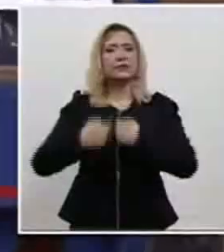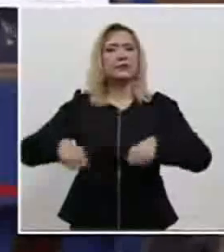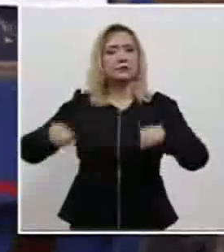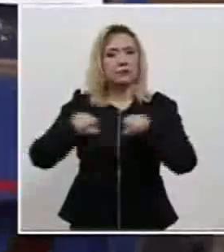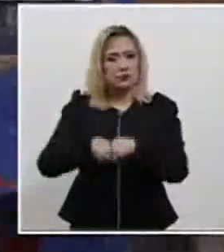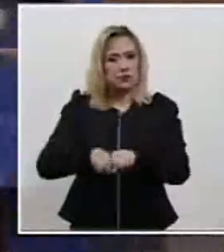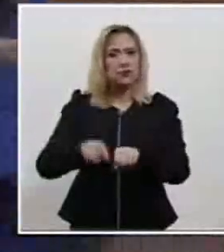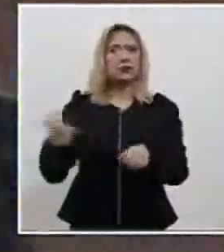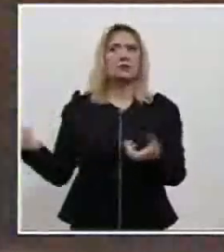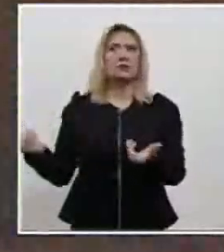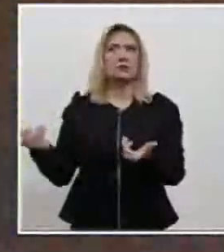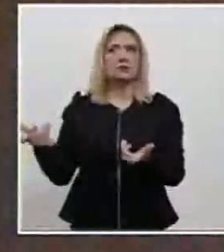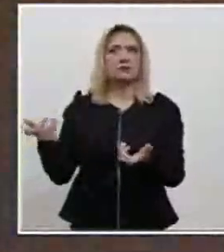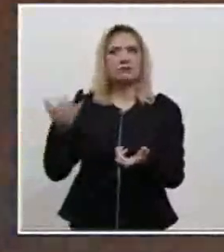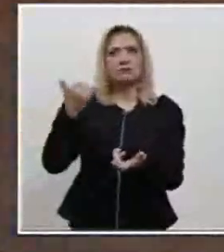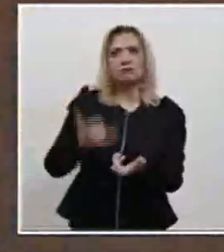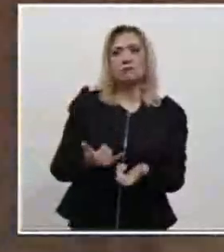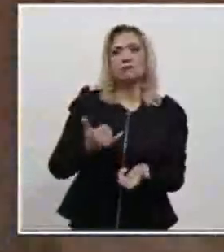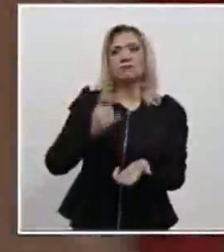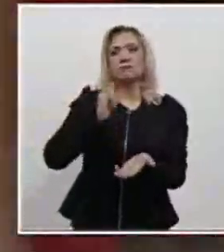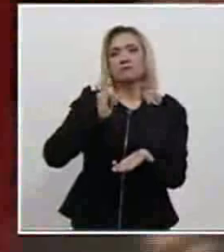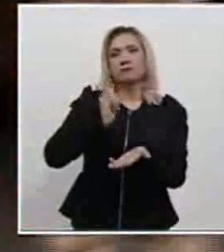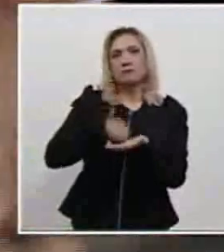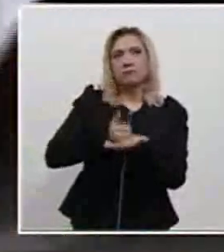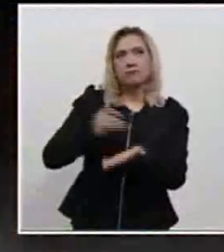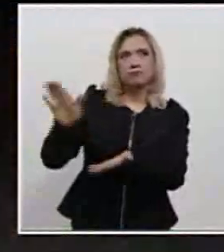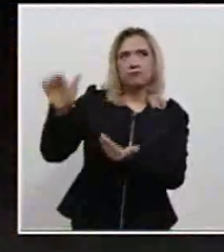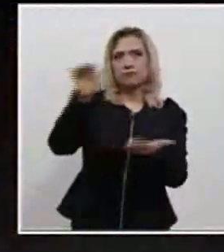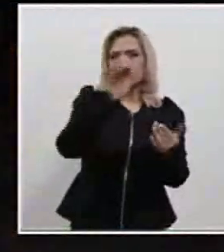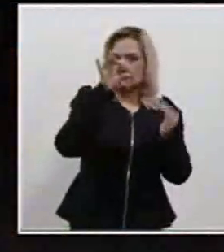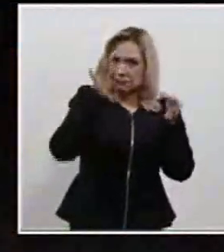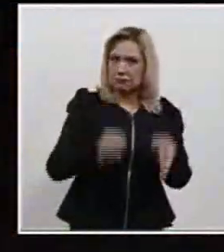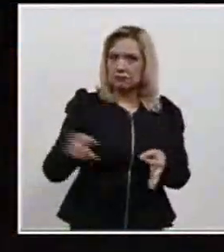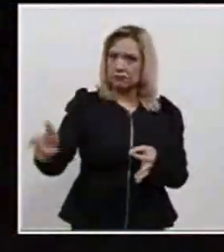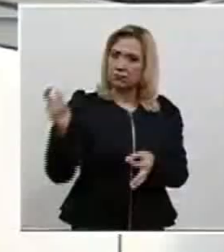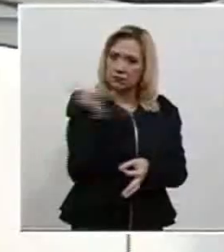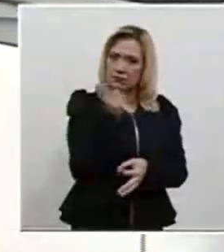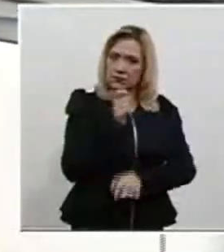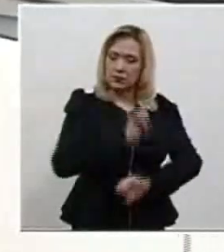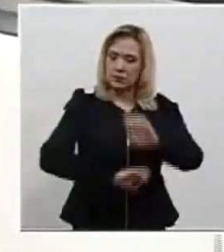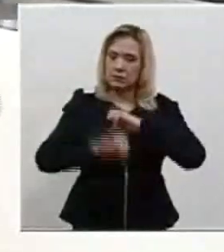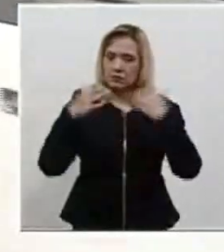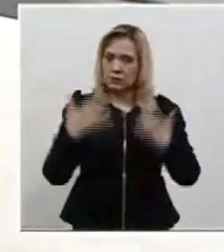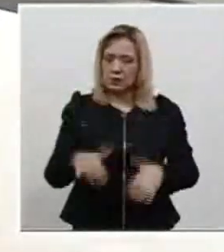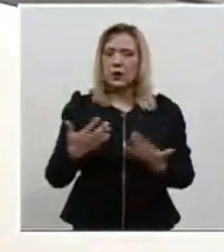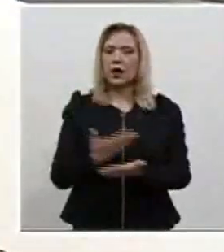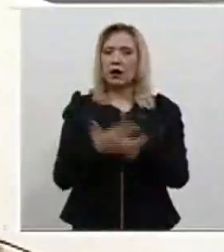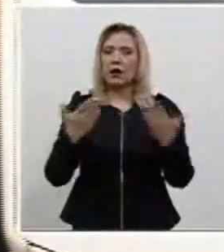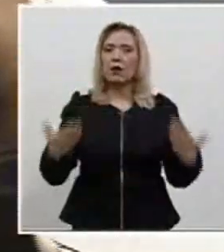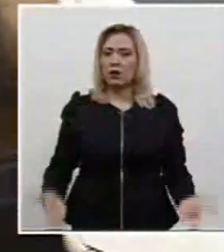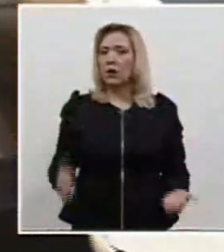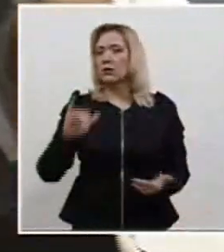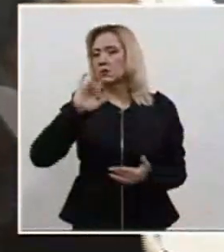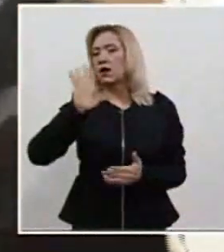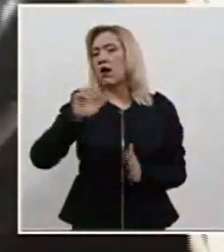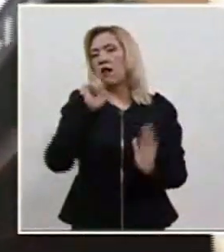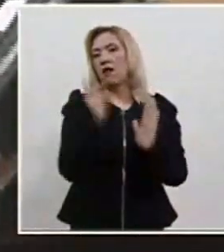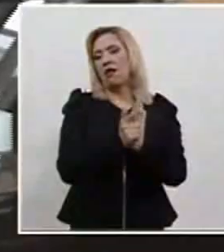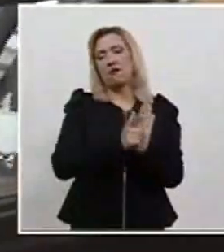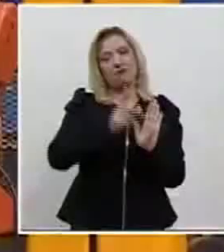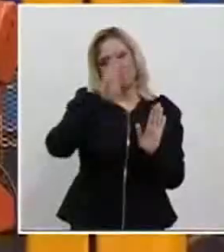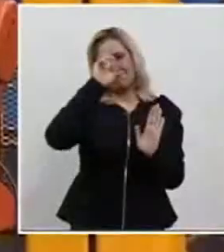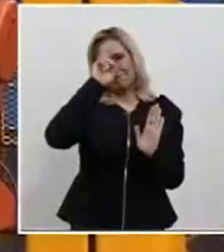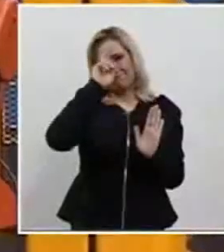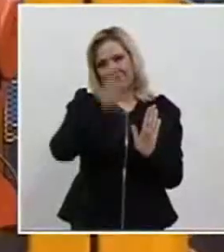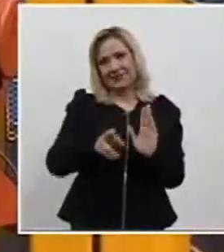así como asegurar la recaudación del país. Explicó que la medida resulta idónea, pues si bien prohíbe la subcontratación